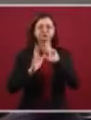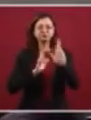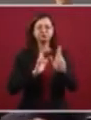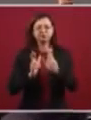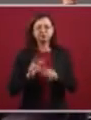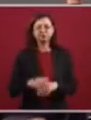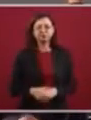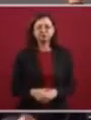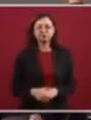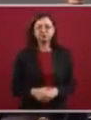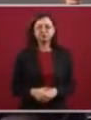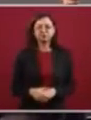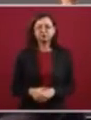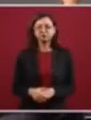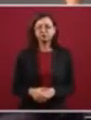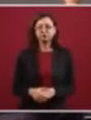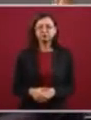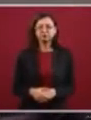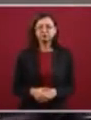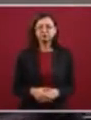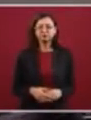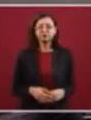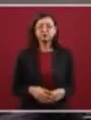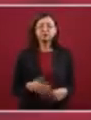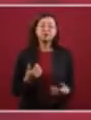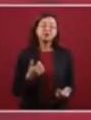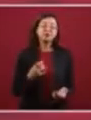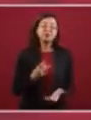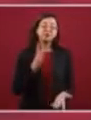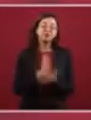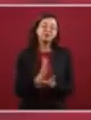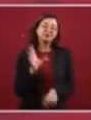nada más presumirles